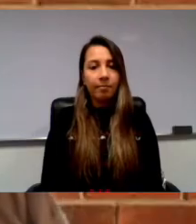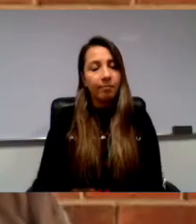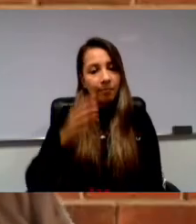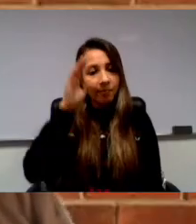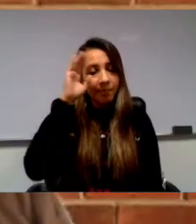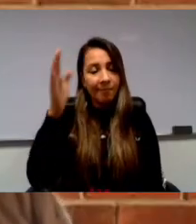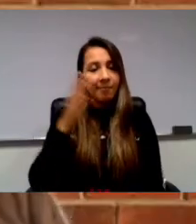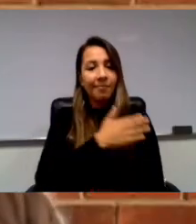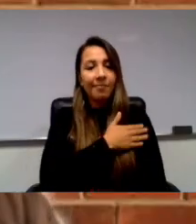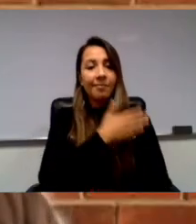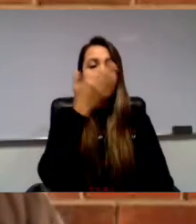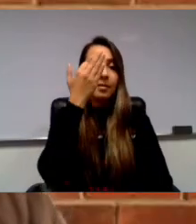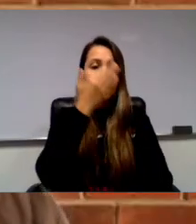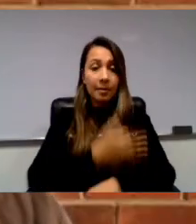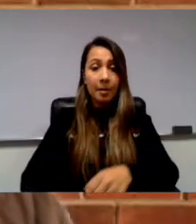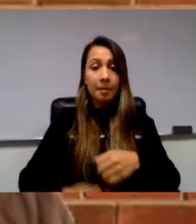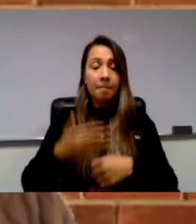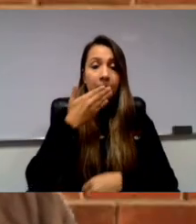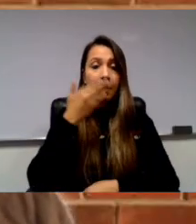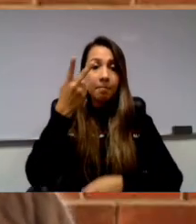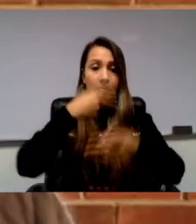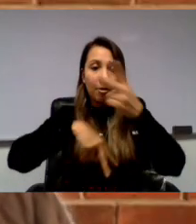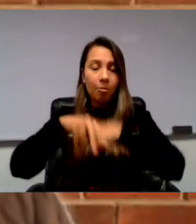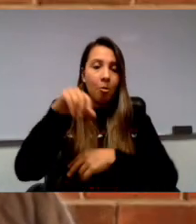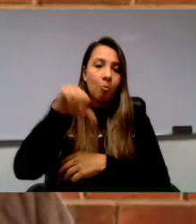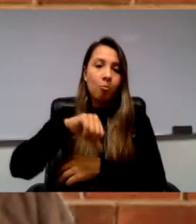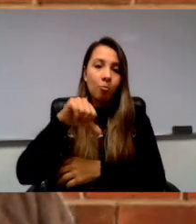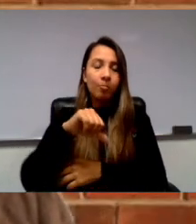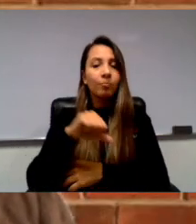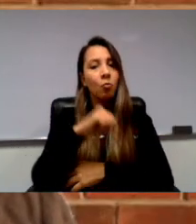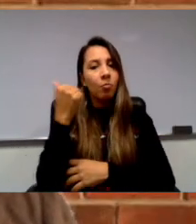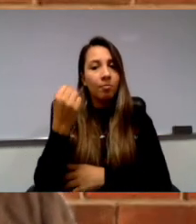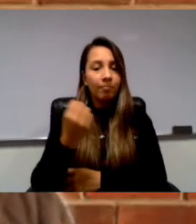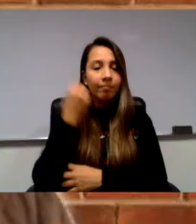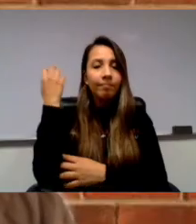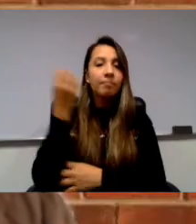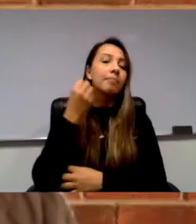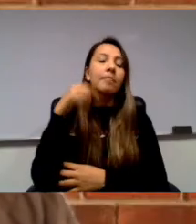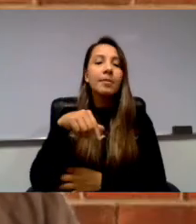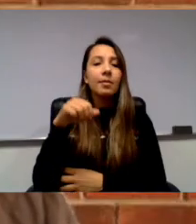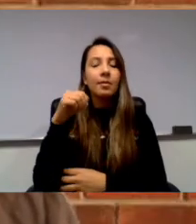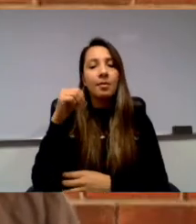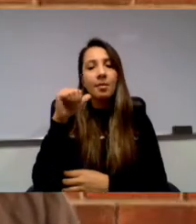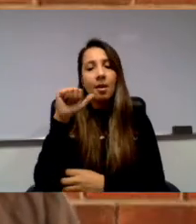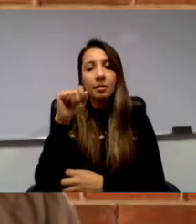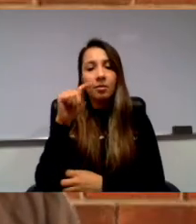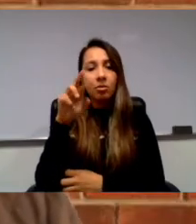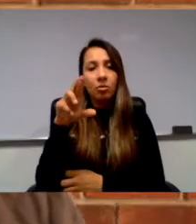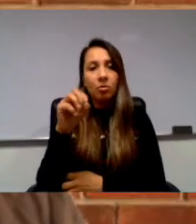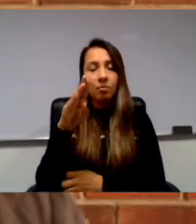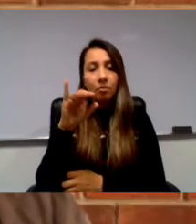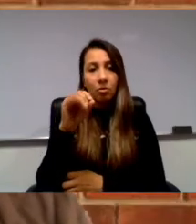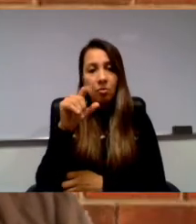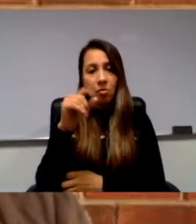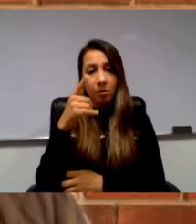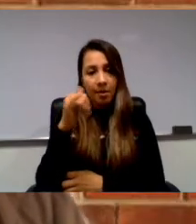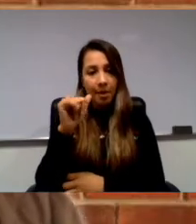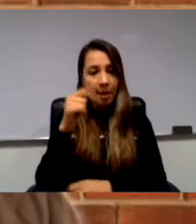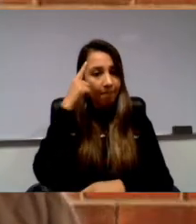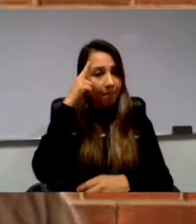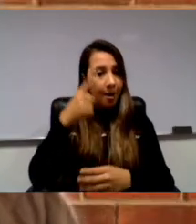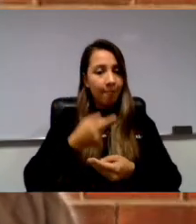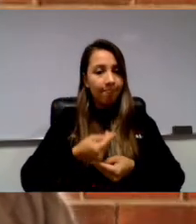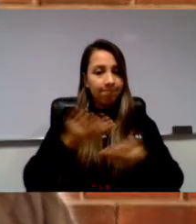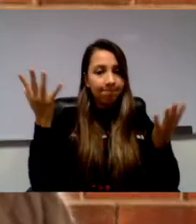Buenas tardes, bienvenidos a una emisión más del ciclo de conferencias Astrobiología para Todos. En esta ocasión